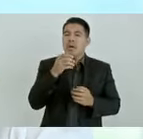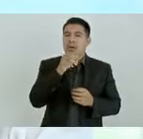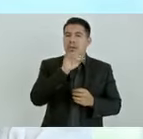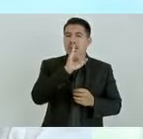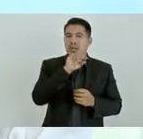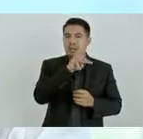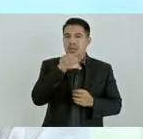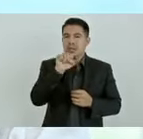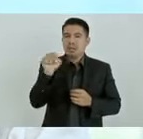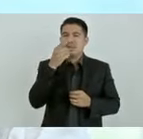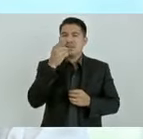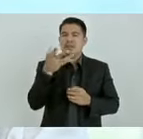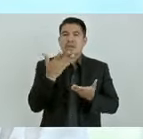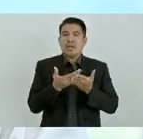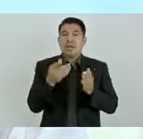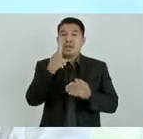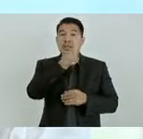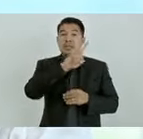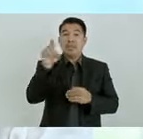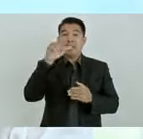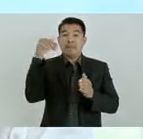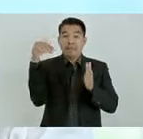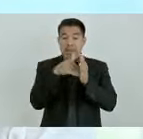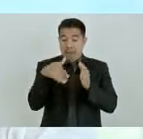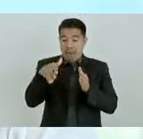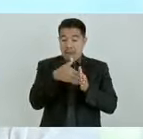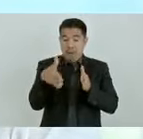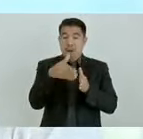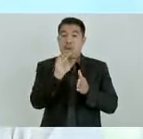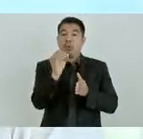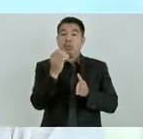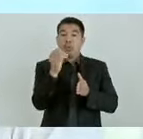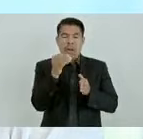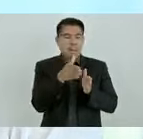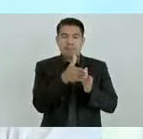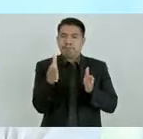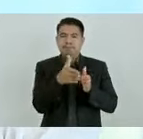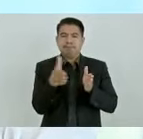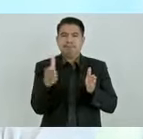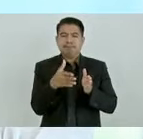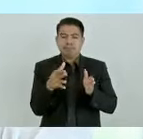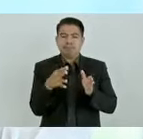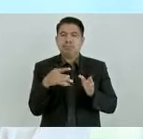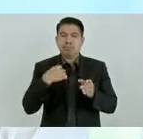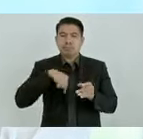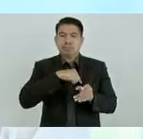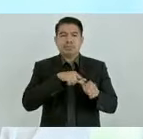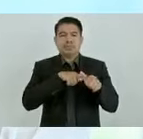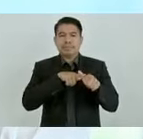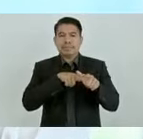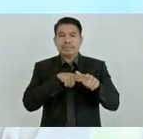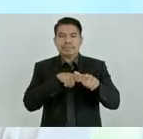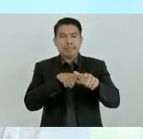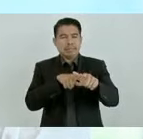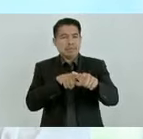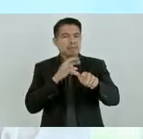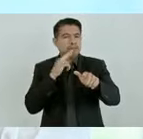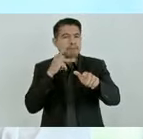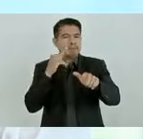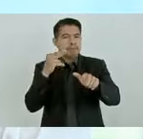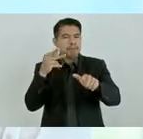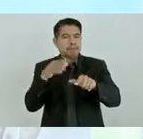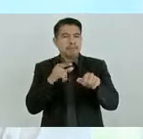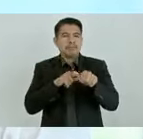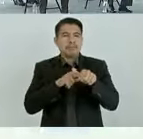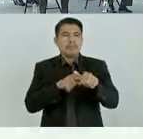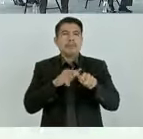llevamos recuperado 100.000 en octubre. Quiere decir que si seguimos así con esa tendencia,